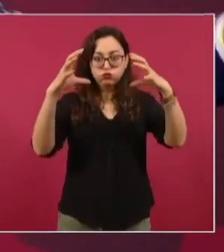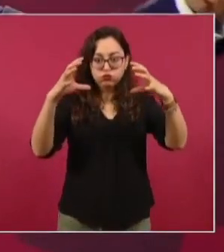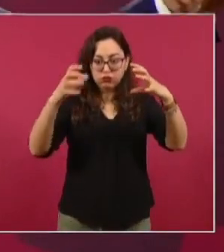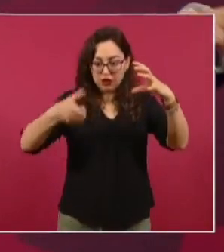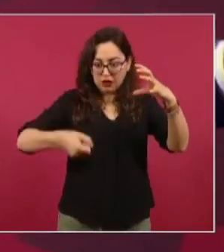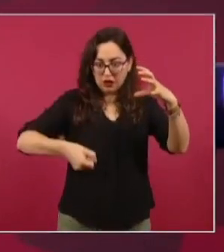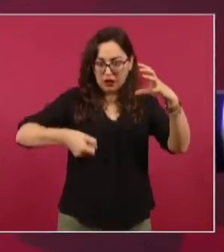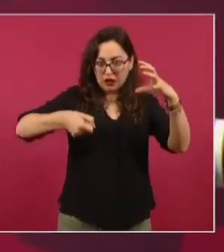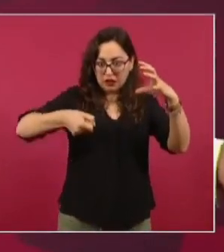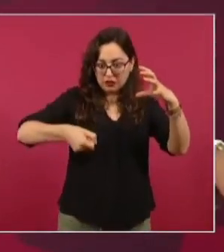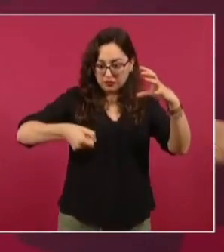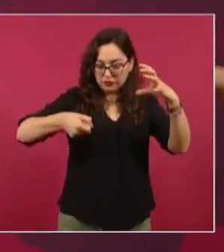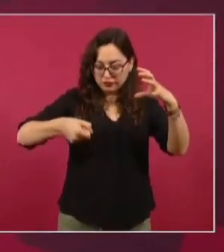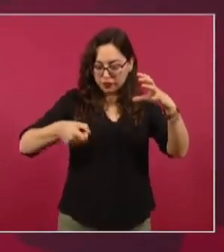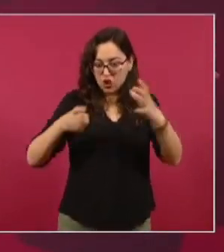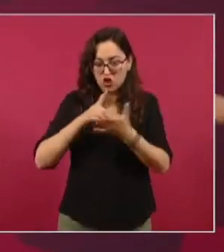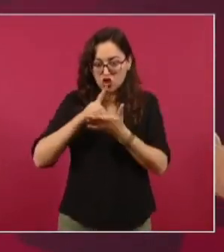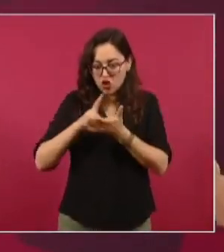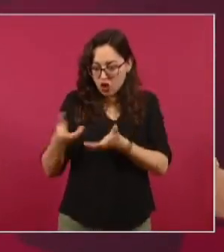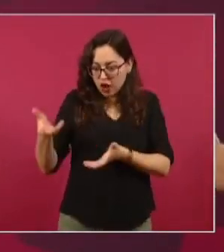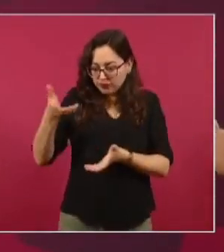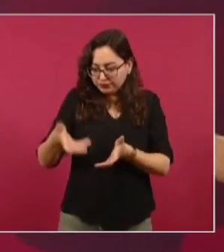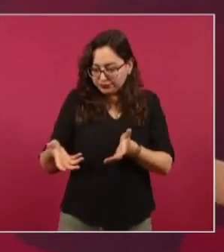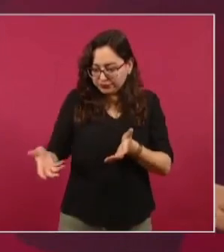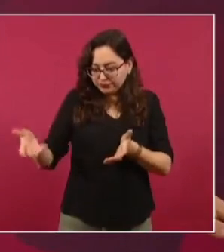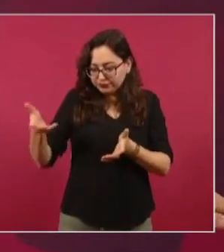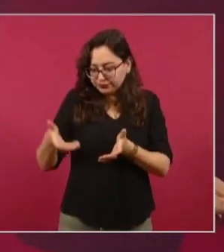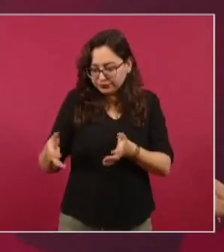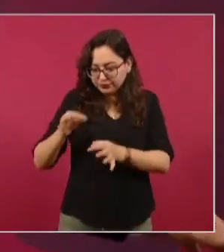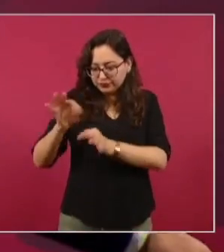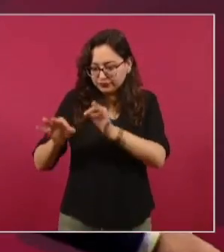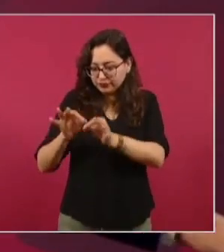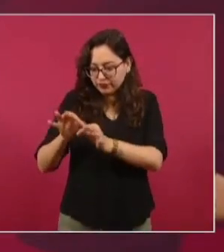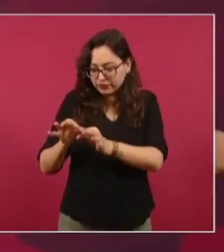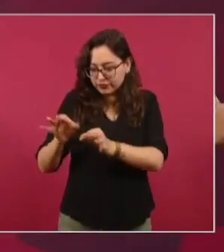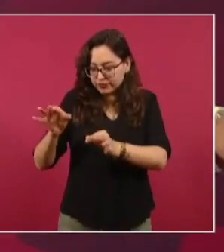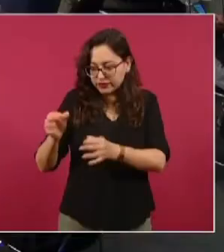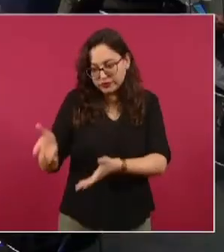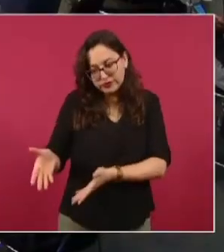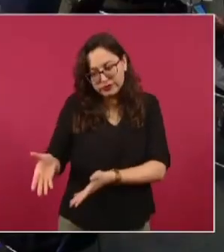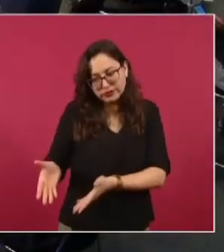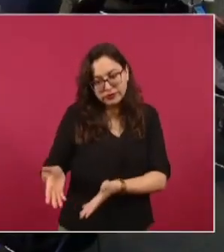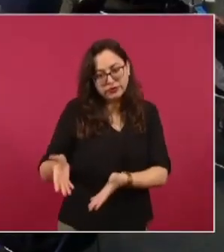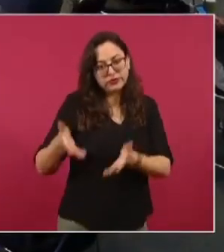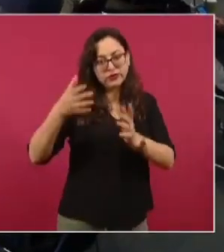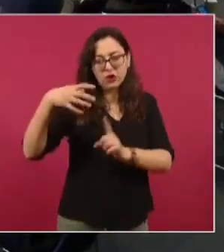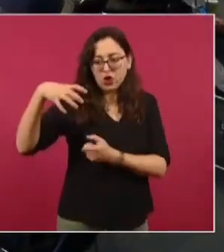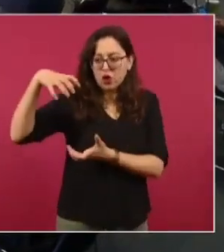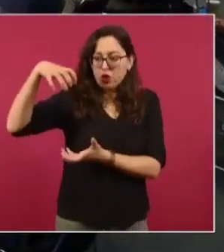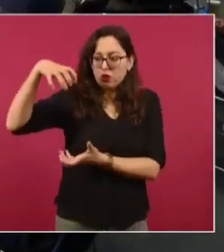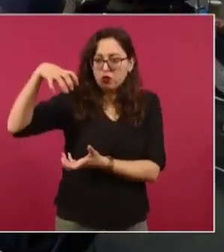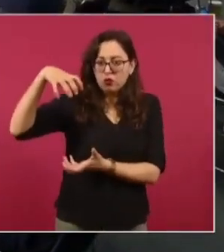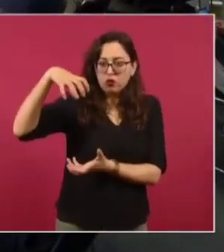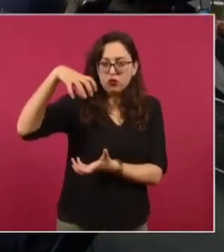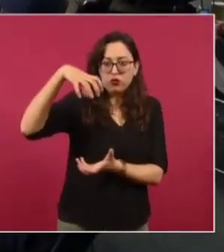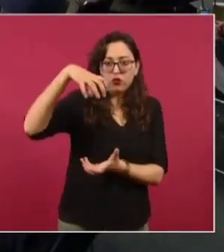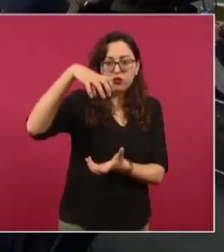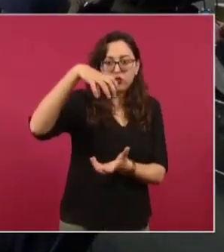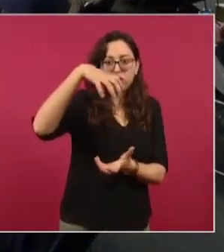bajan toneladas de de droga a Estados Unidos